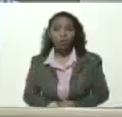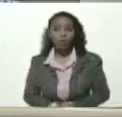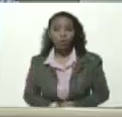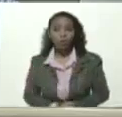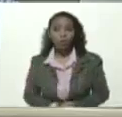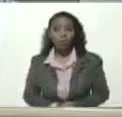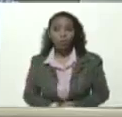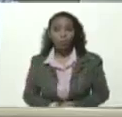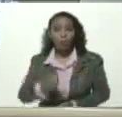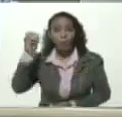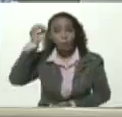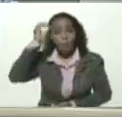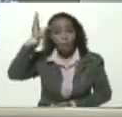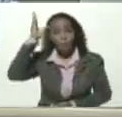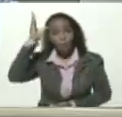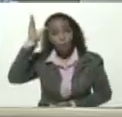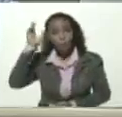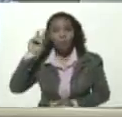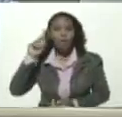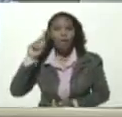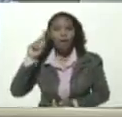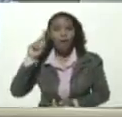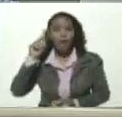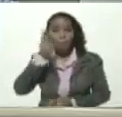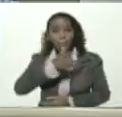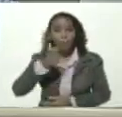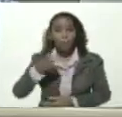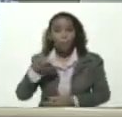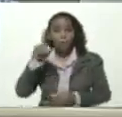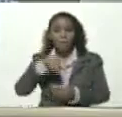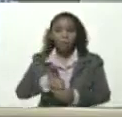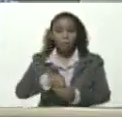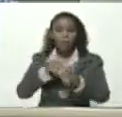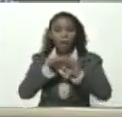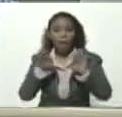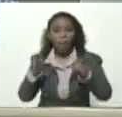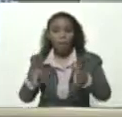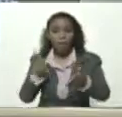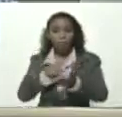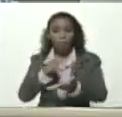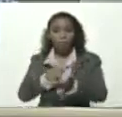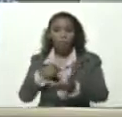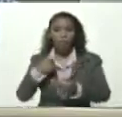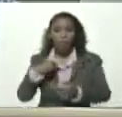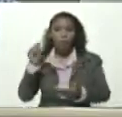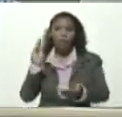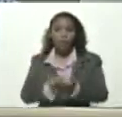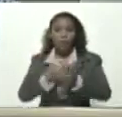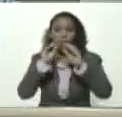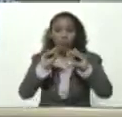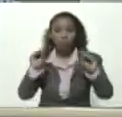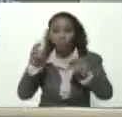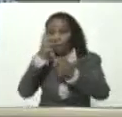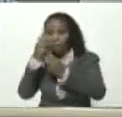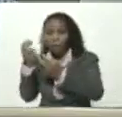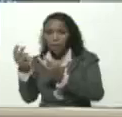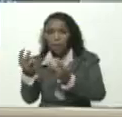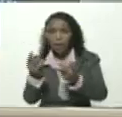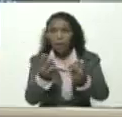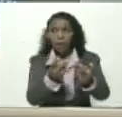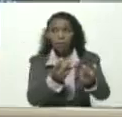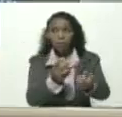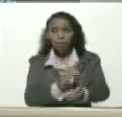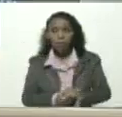de capacitación de los miembros de mesa. Yo nuevamente les hago un llamado, invito